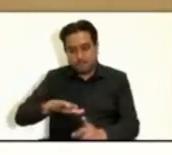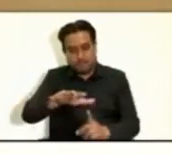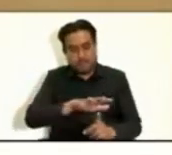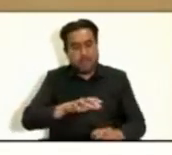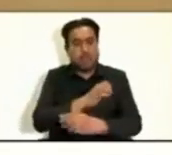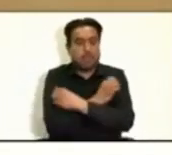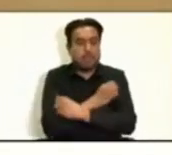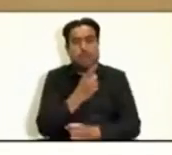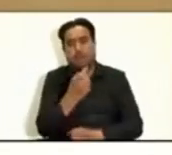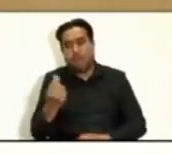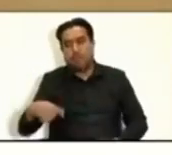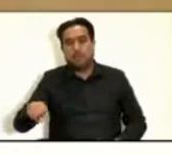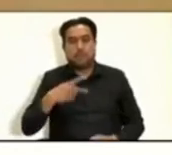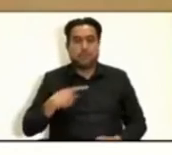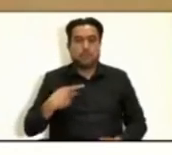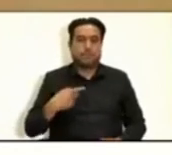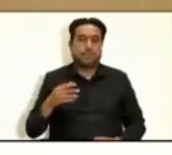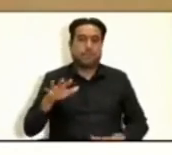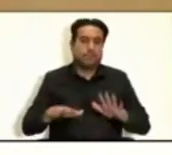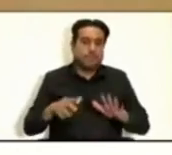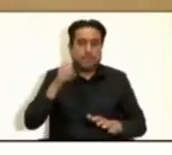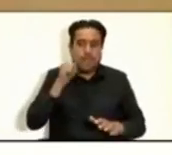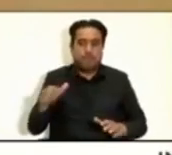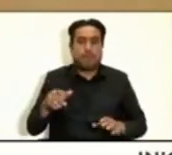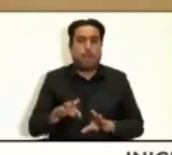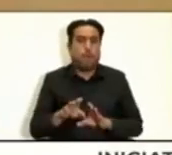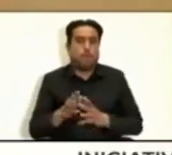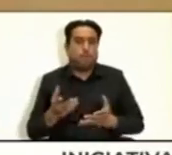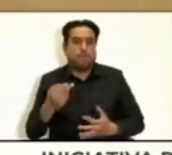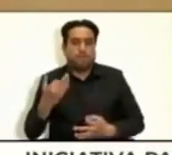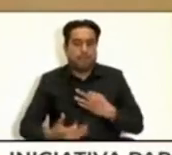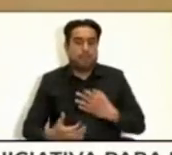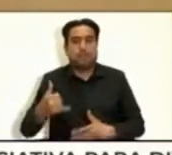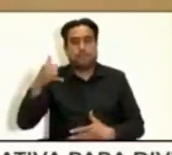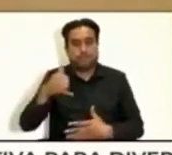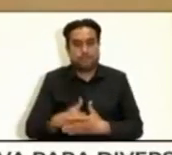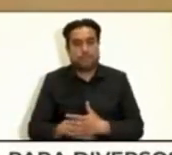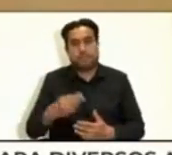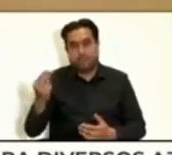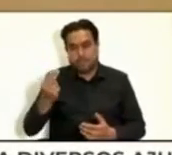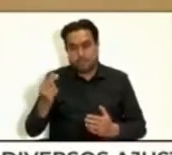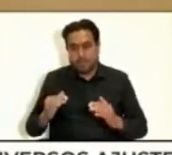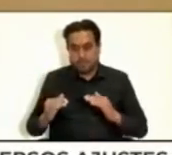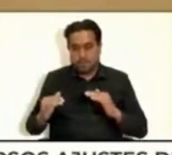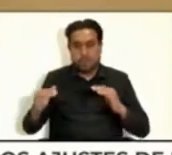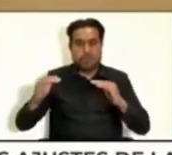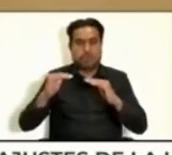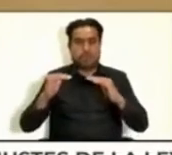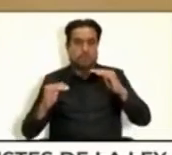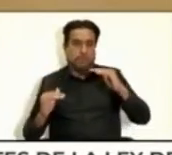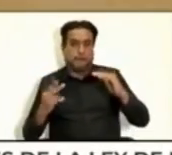que ya se encuentran en posición de desventaja profundizando así la brecha de desigualdad